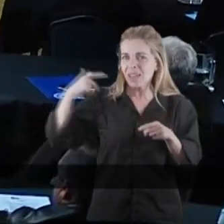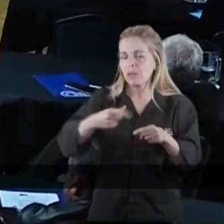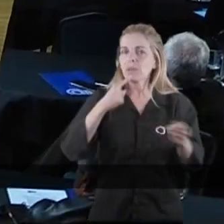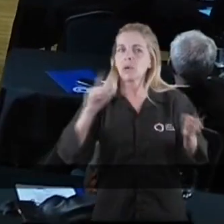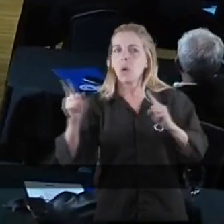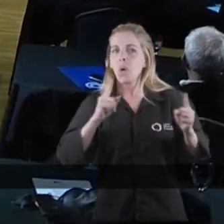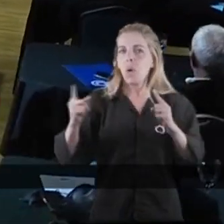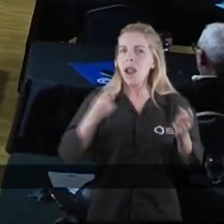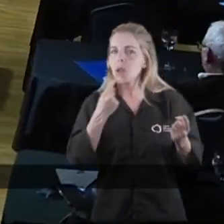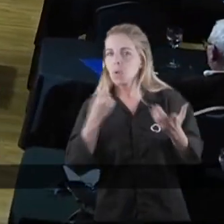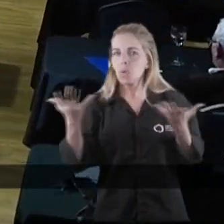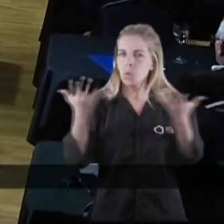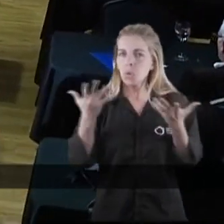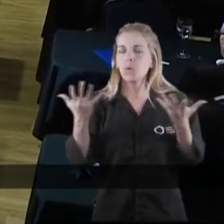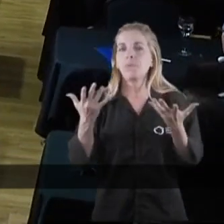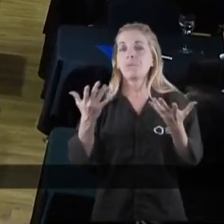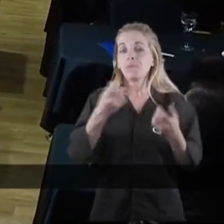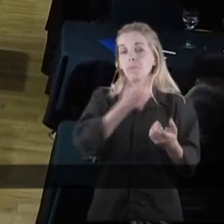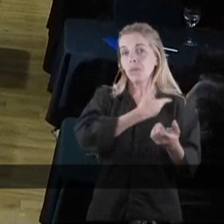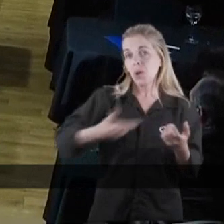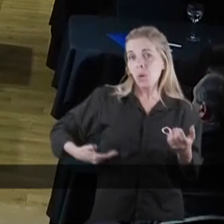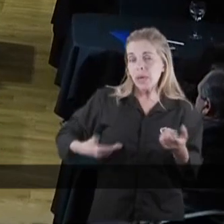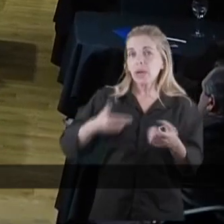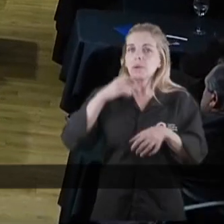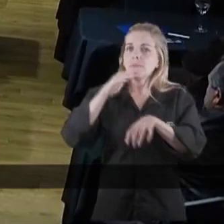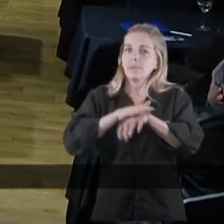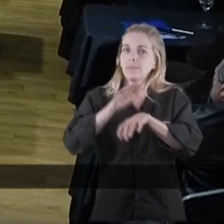la verdad es que nosotros hicimos ambas cosas. Nos ocupamos